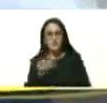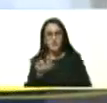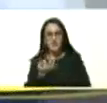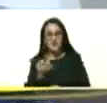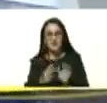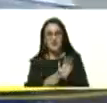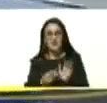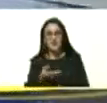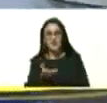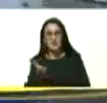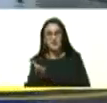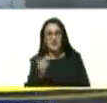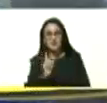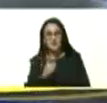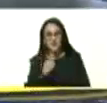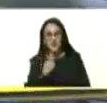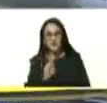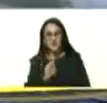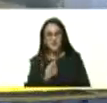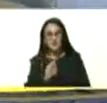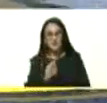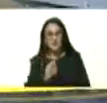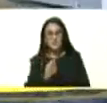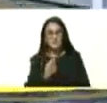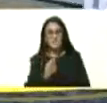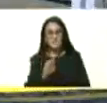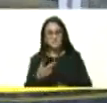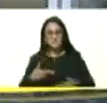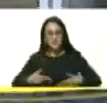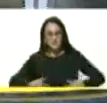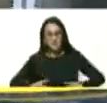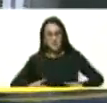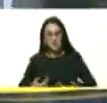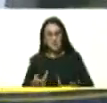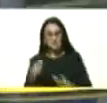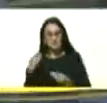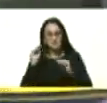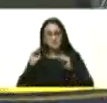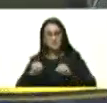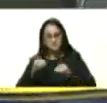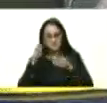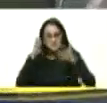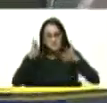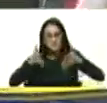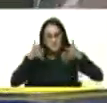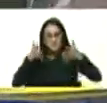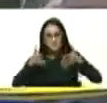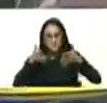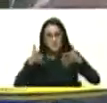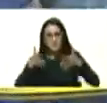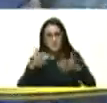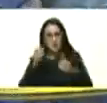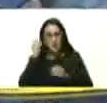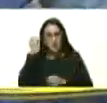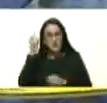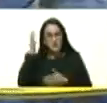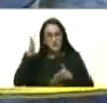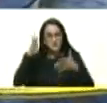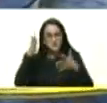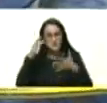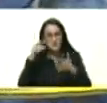usted le ha puesto, debo decirlo, usted le ha puesto un mundo porque nos ha llamado a instruir con sus instrucciones, a orientarnos